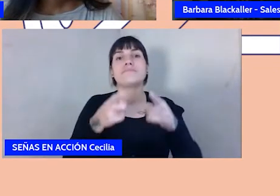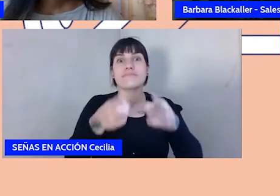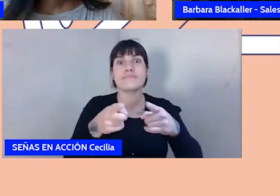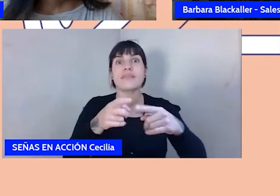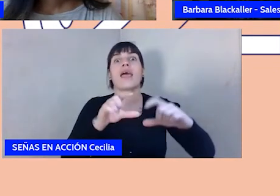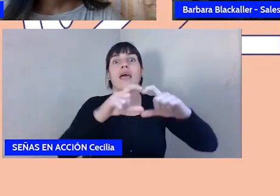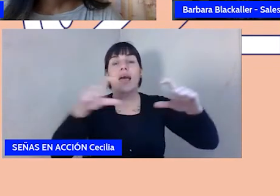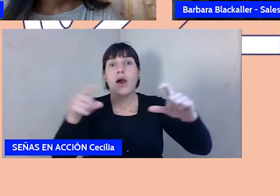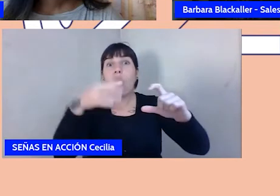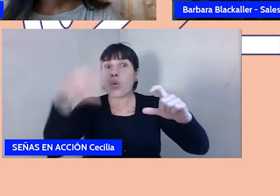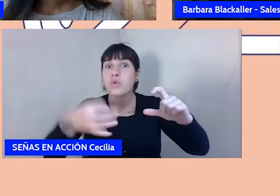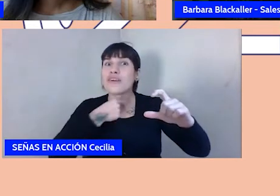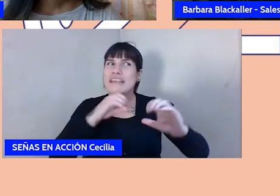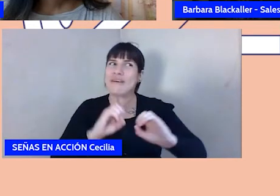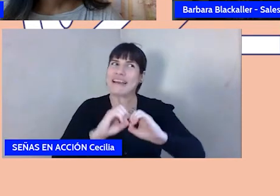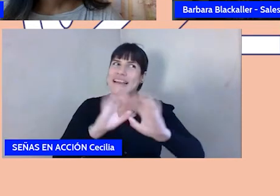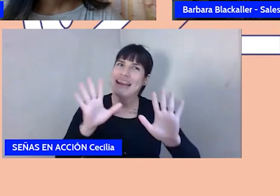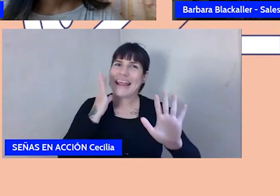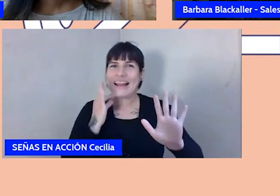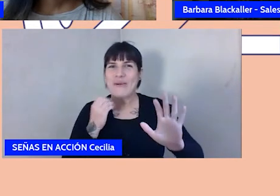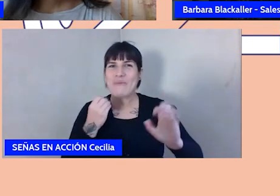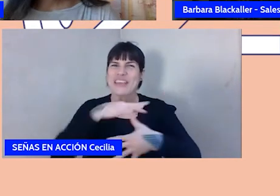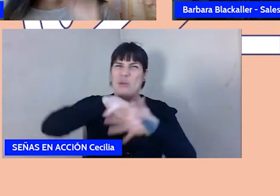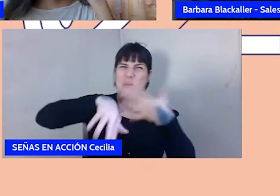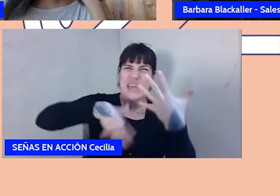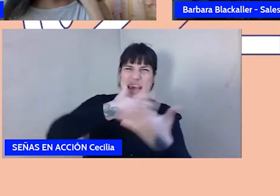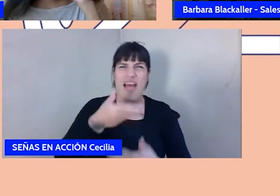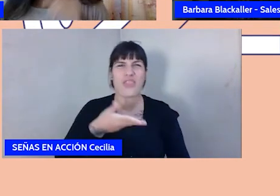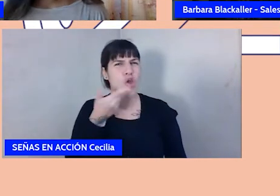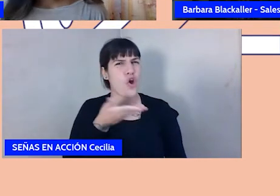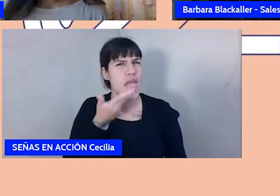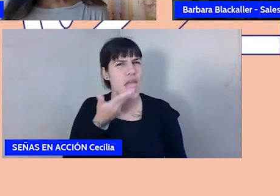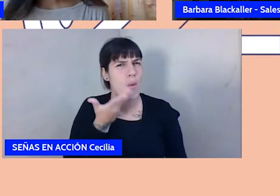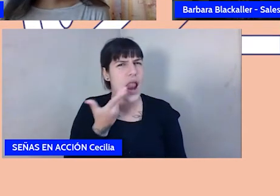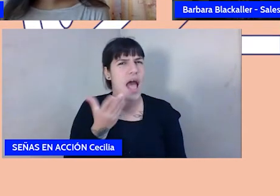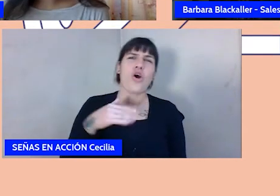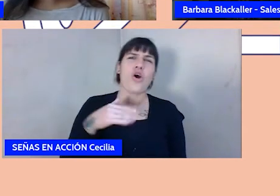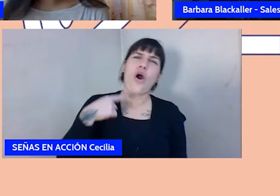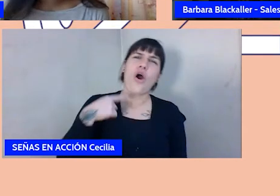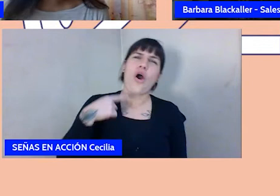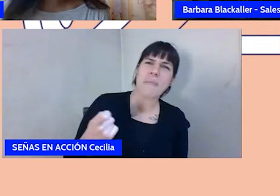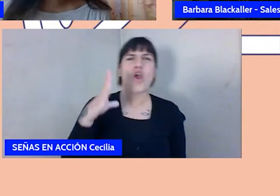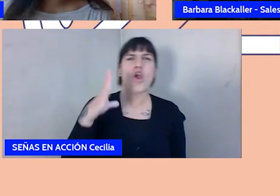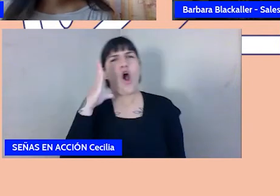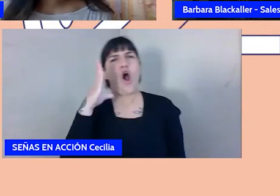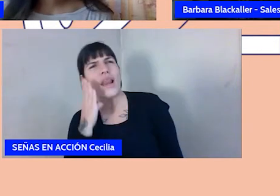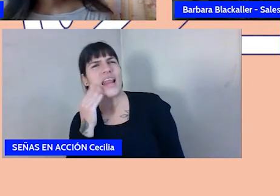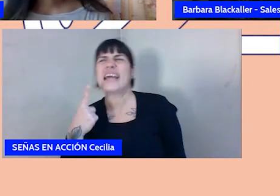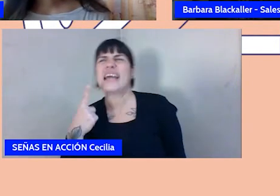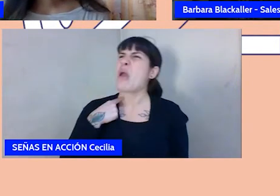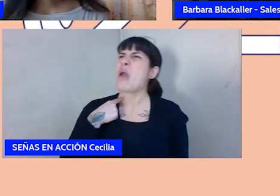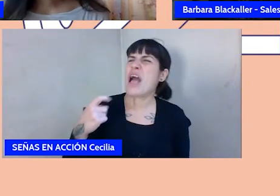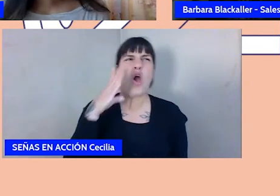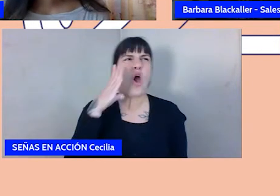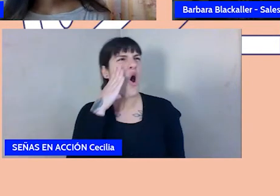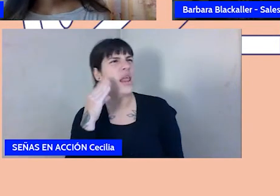aquí ando mezclando algunos términos en inglés, incluido She Transforms Tech, el nombre de la campaña. Por supuesto que cuando tienes una